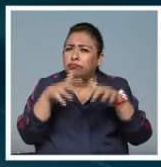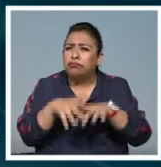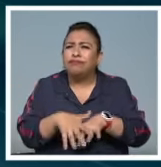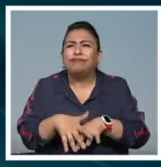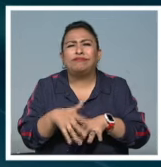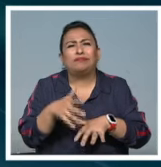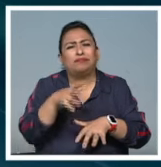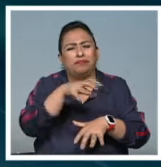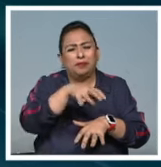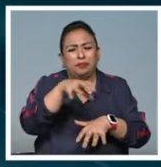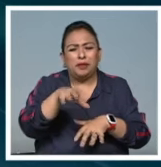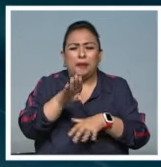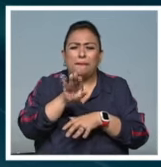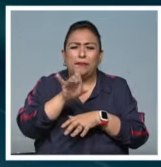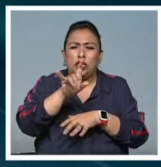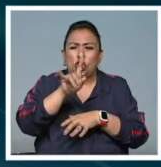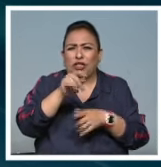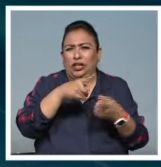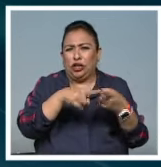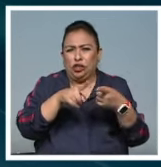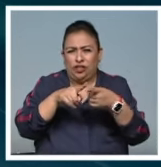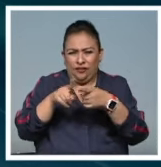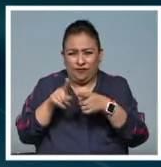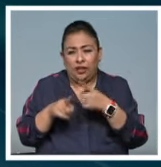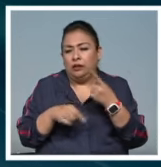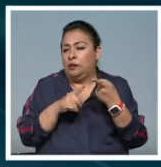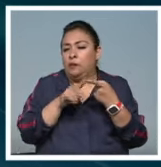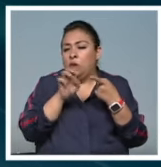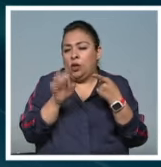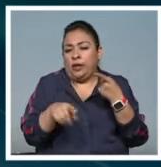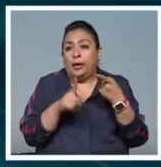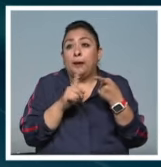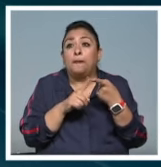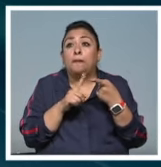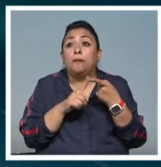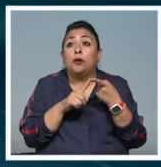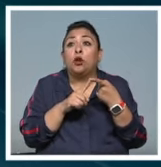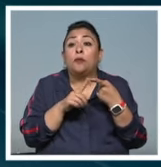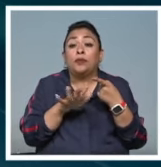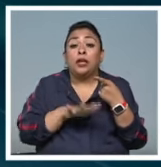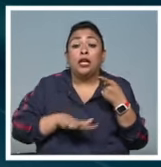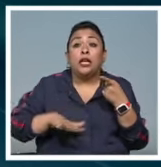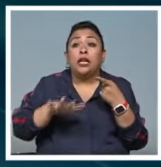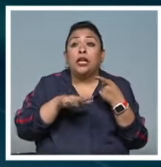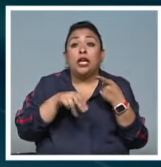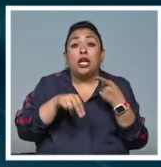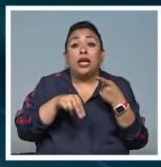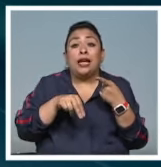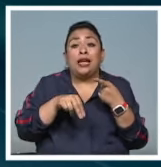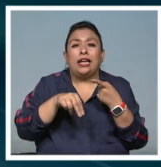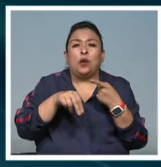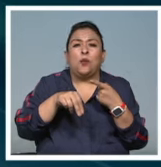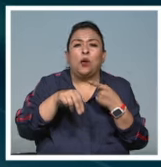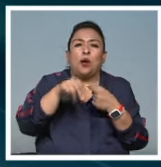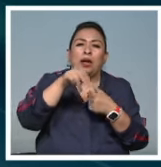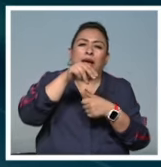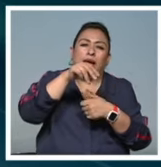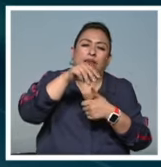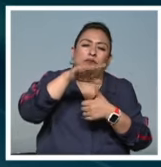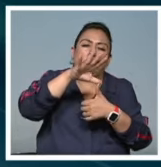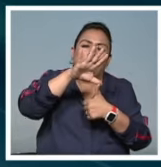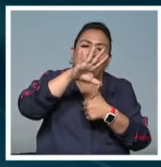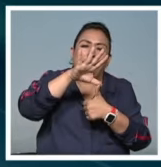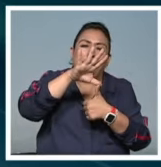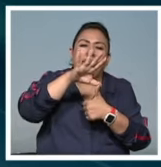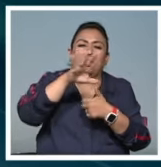como componentes bióticos muy diferentes. Uno de ellos es la zona que viene de Norteamérica y Europa, es lo que